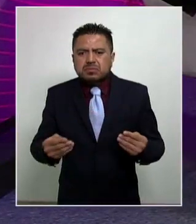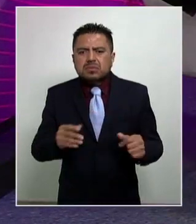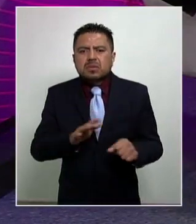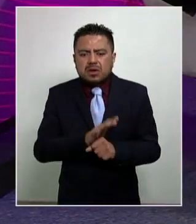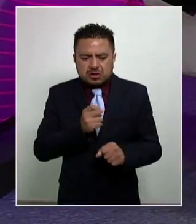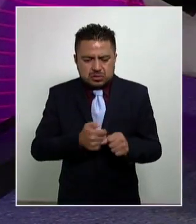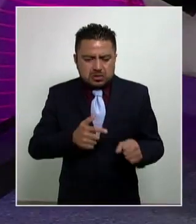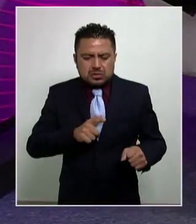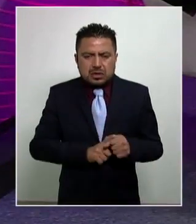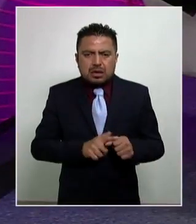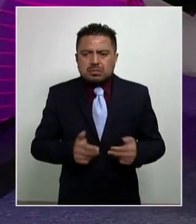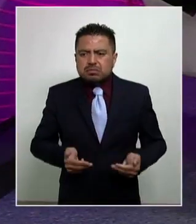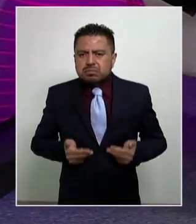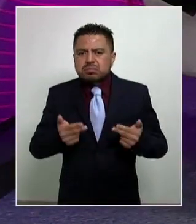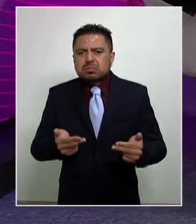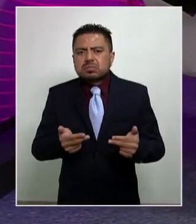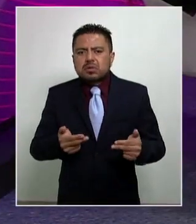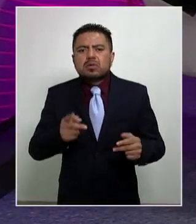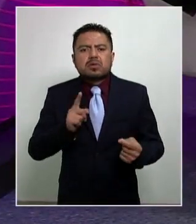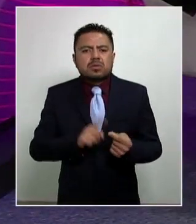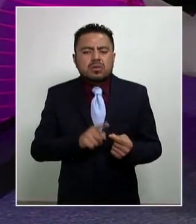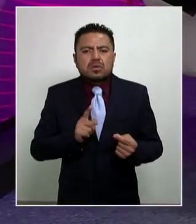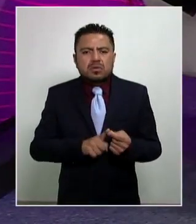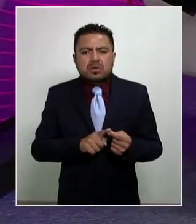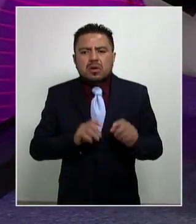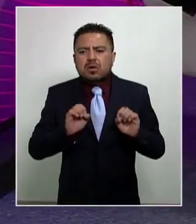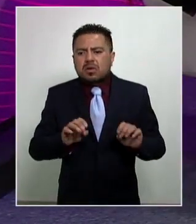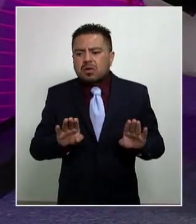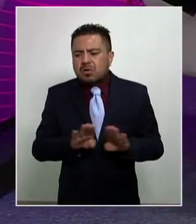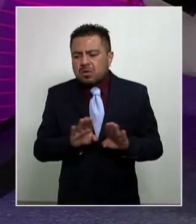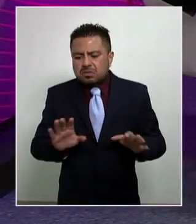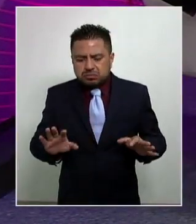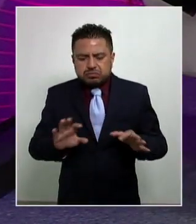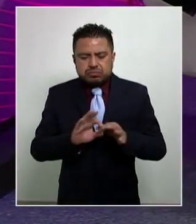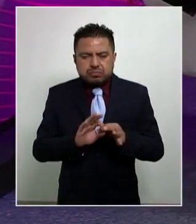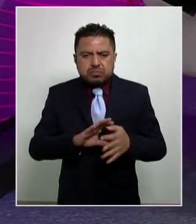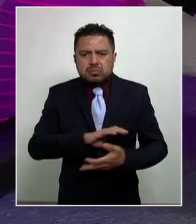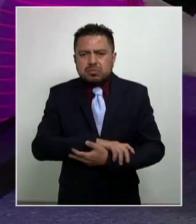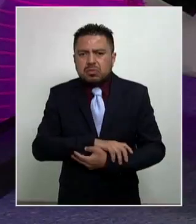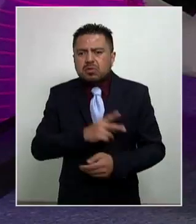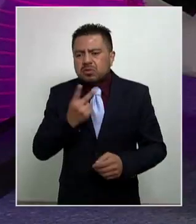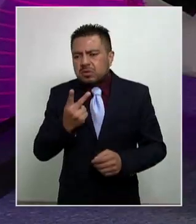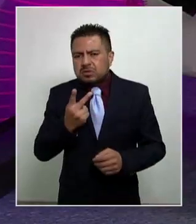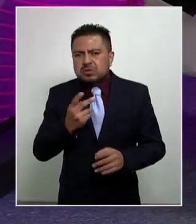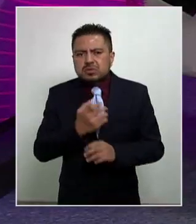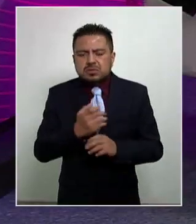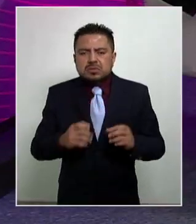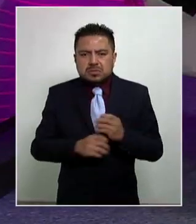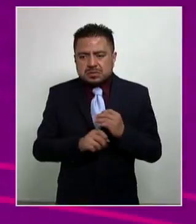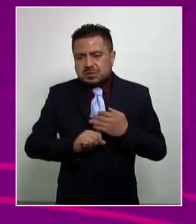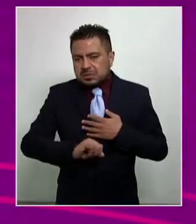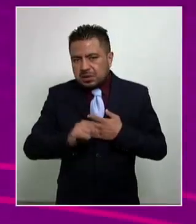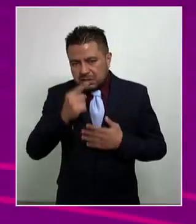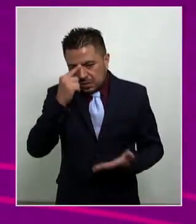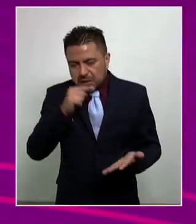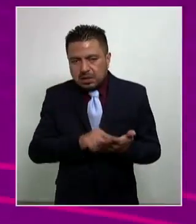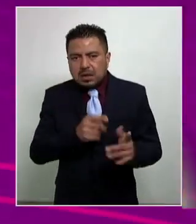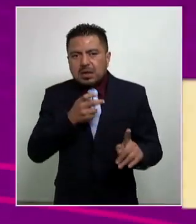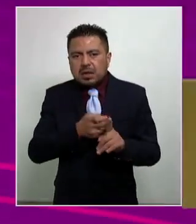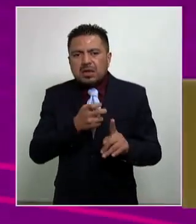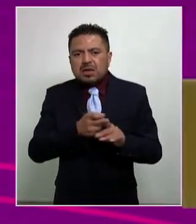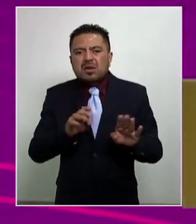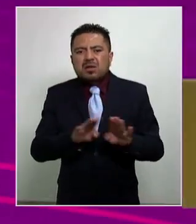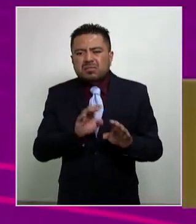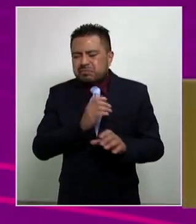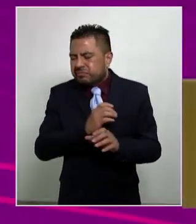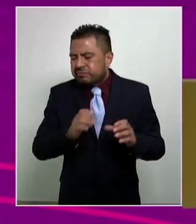sociales que generó. Entonces, ¿cómo conciliamos estas dos realidades? Sí, fíjate, yo creo que ahí, como en muchos fenómenos sociales,